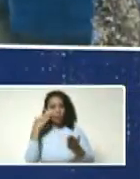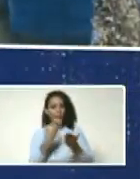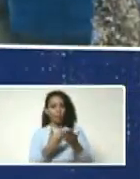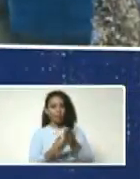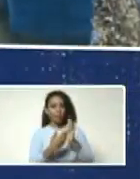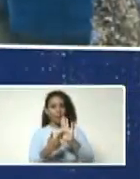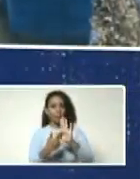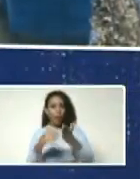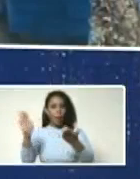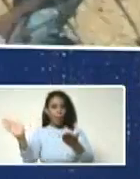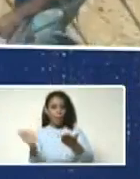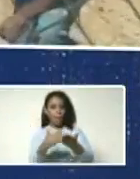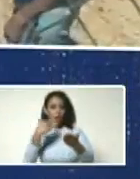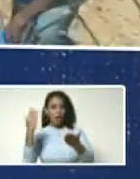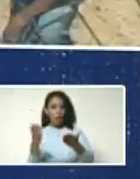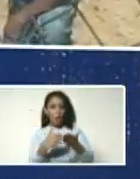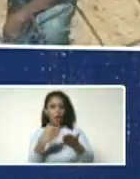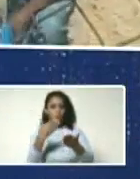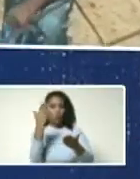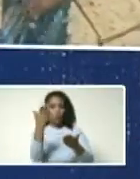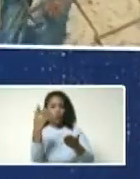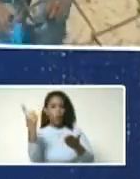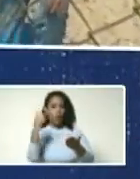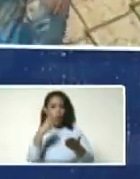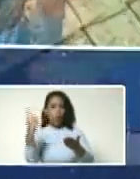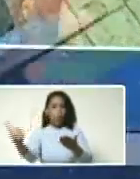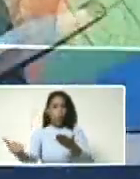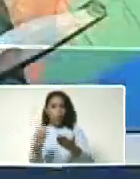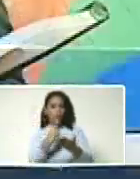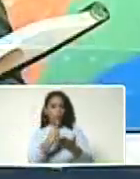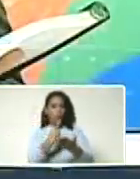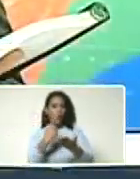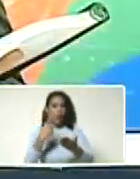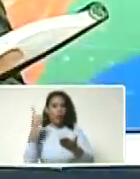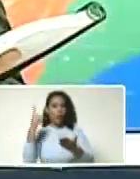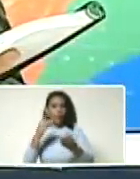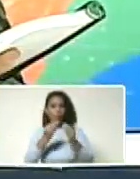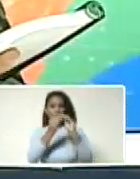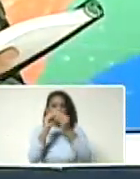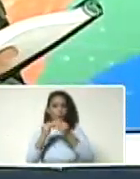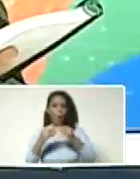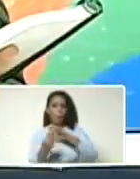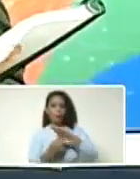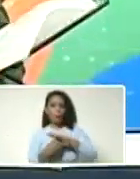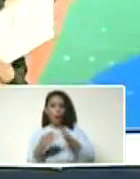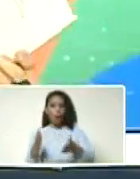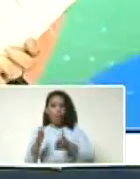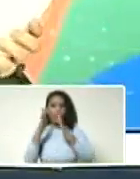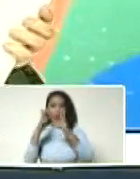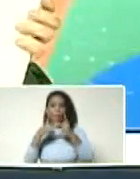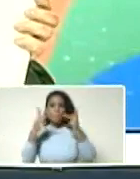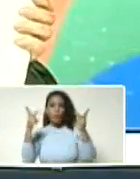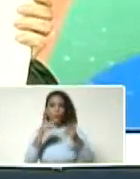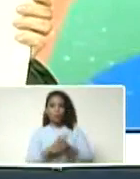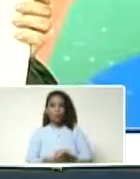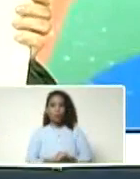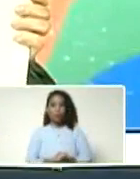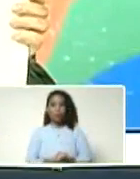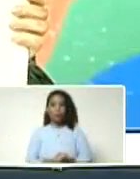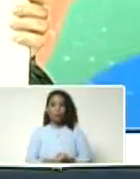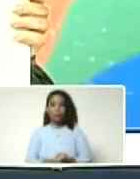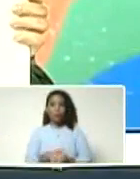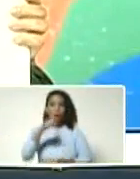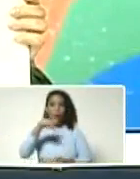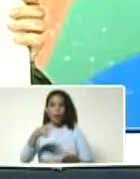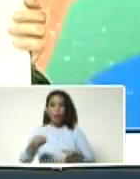este manual que usted nos ordenó, correcto, un manual de mantenimiento básico para las instalaciones públicas. Aquí